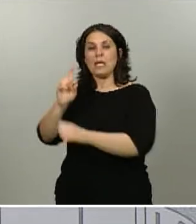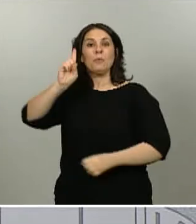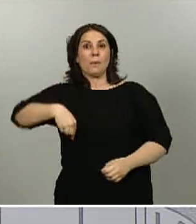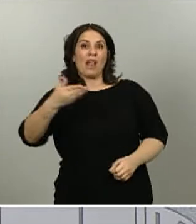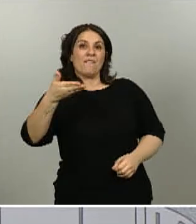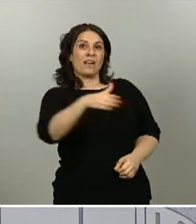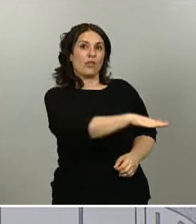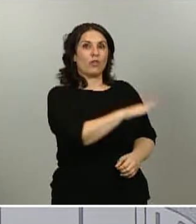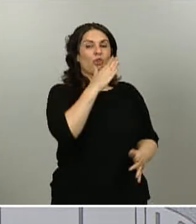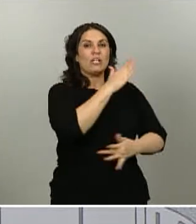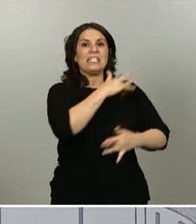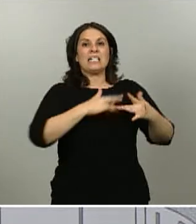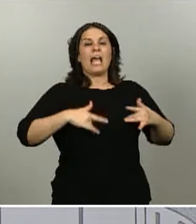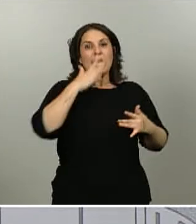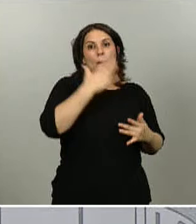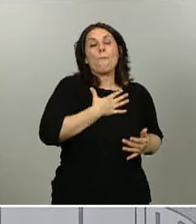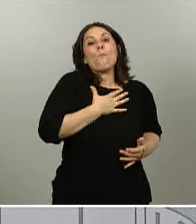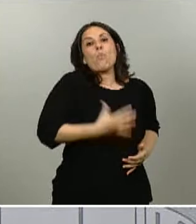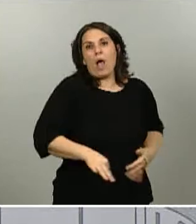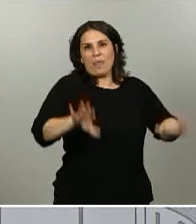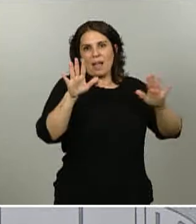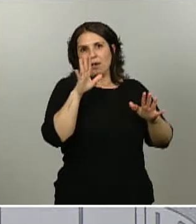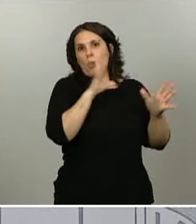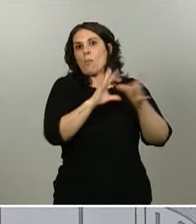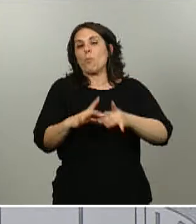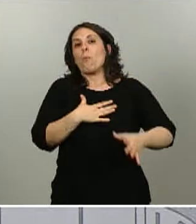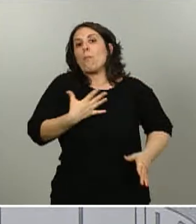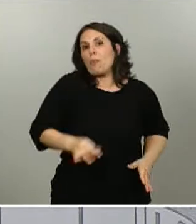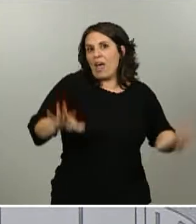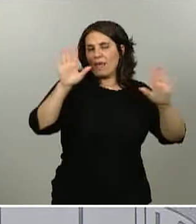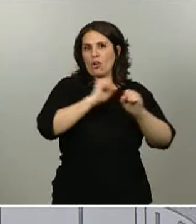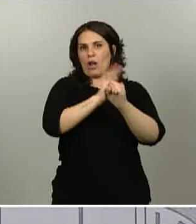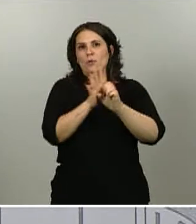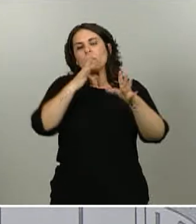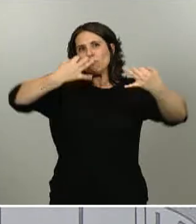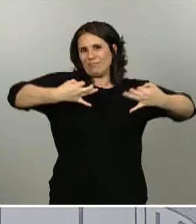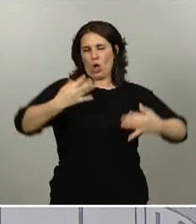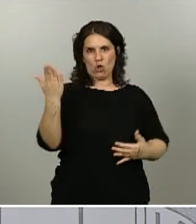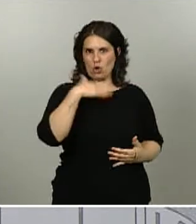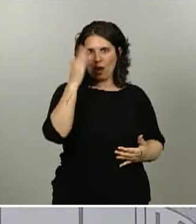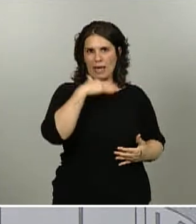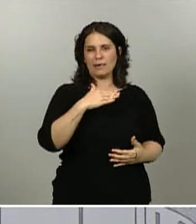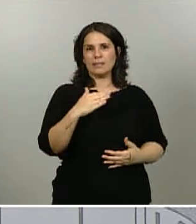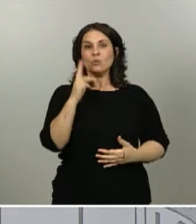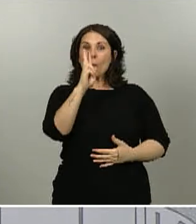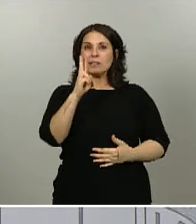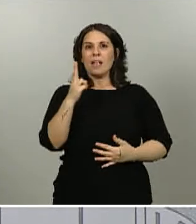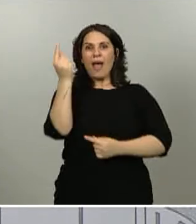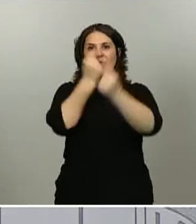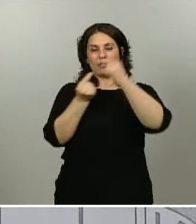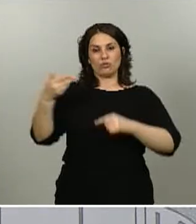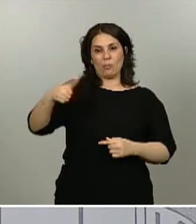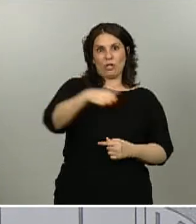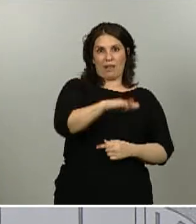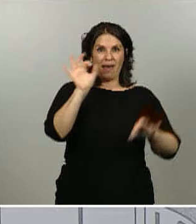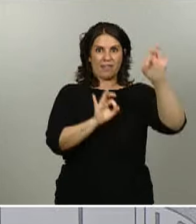sintomatología compatible. Si vemos cómo están evolucionando los datos de mortalidad en las residencias de ancianos, también nos damos